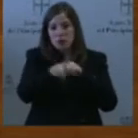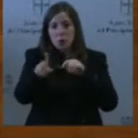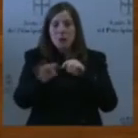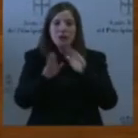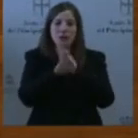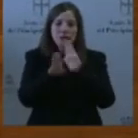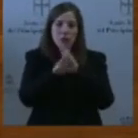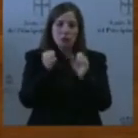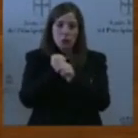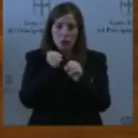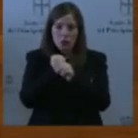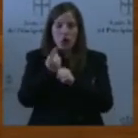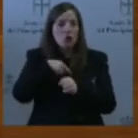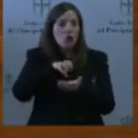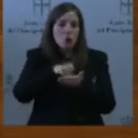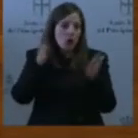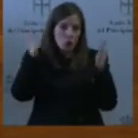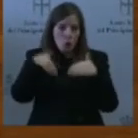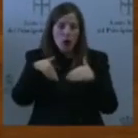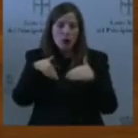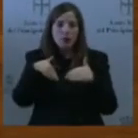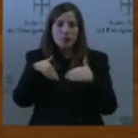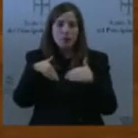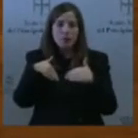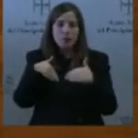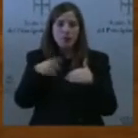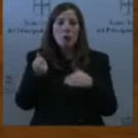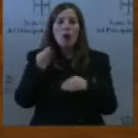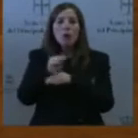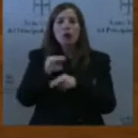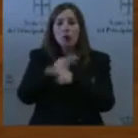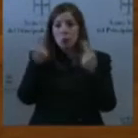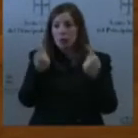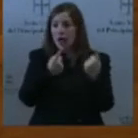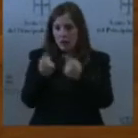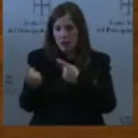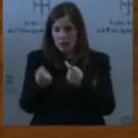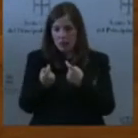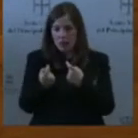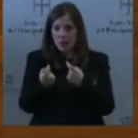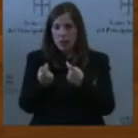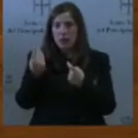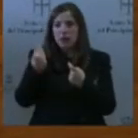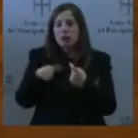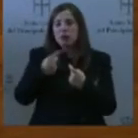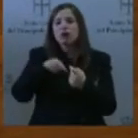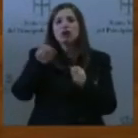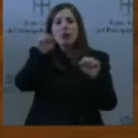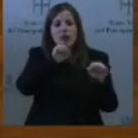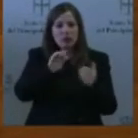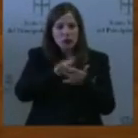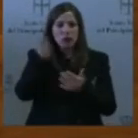que esta aportación pública fuese necesaria, tal y como defendimos en su momento. Pero cuando una empresa